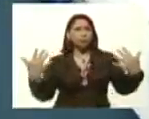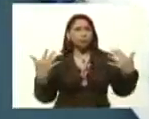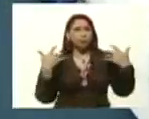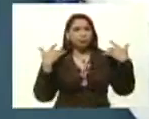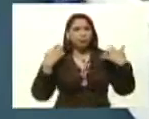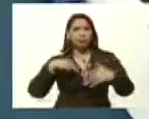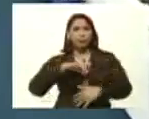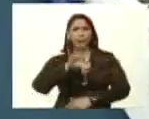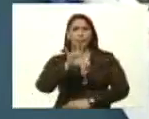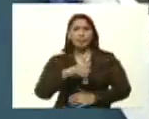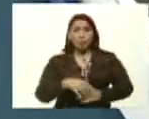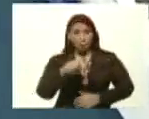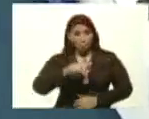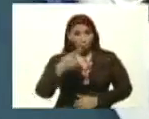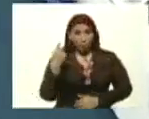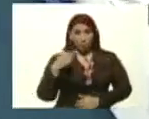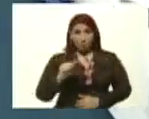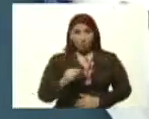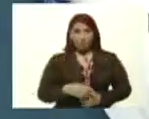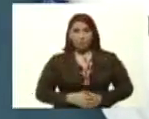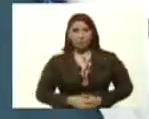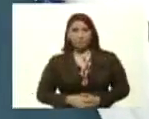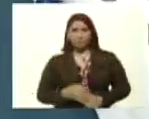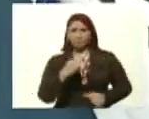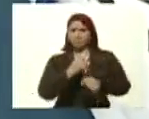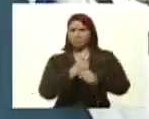nuestro país. Hoy tenemos un gabinete